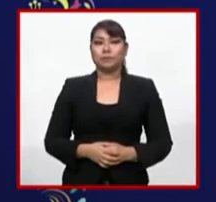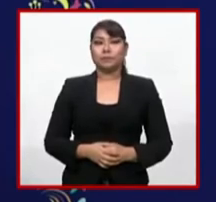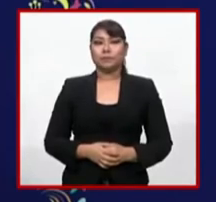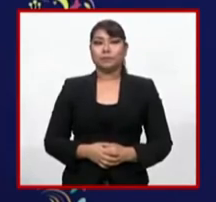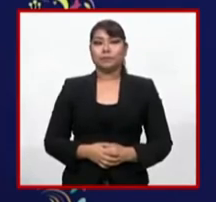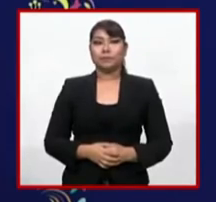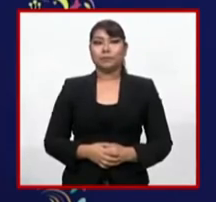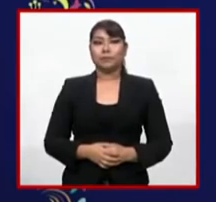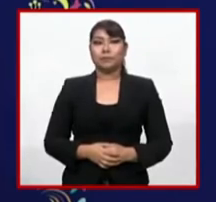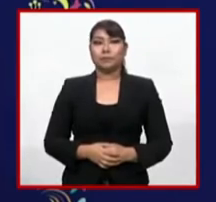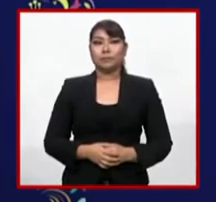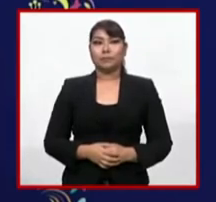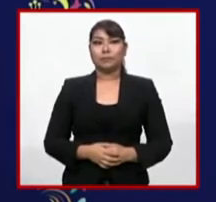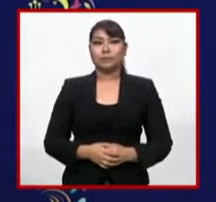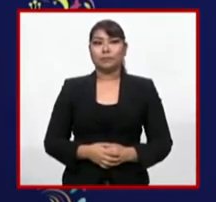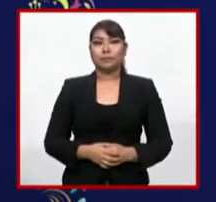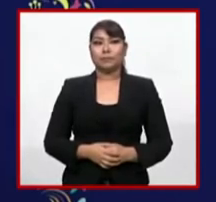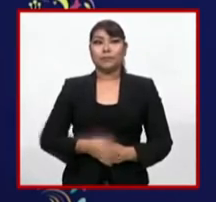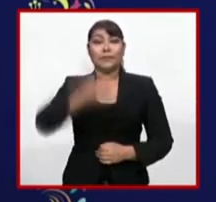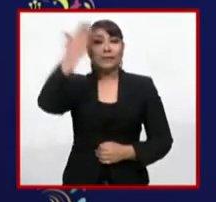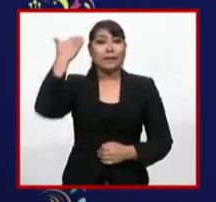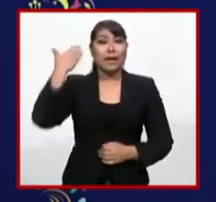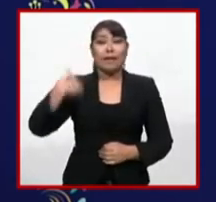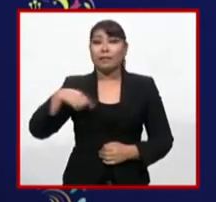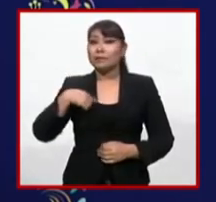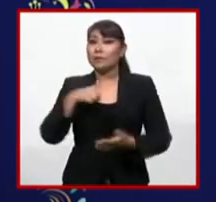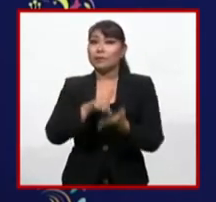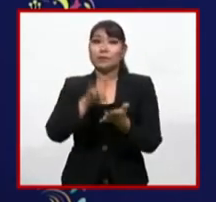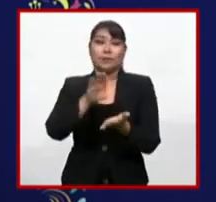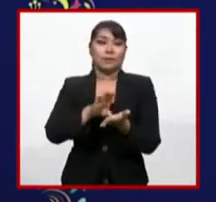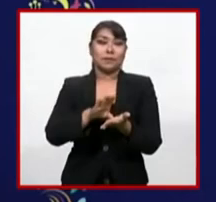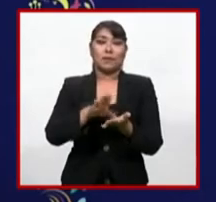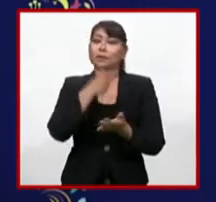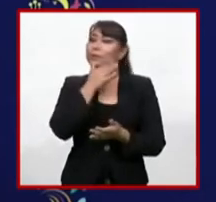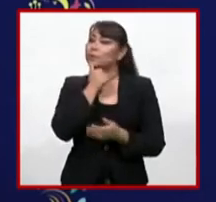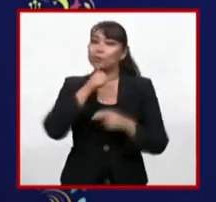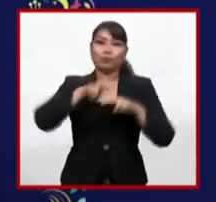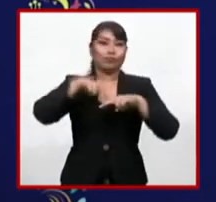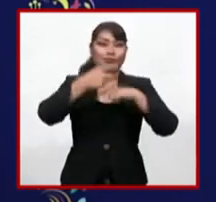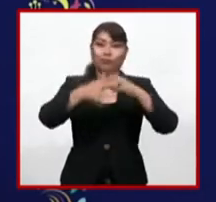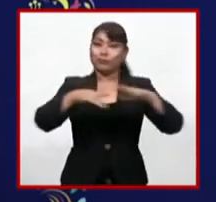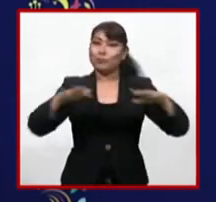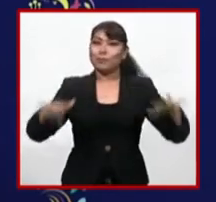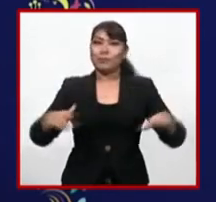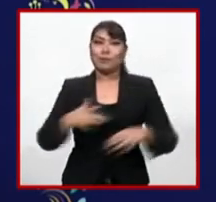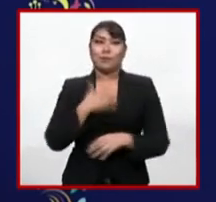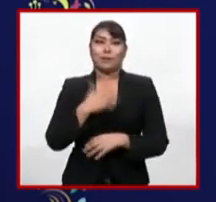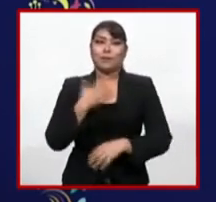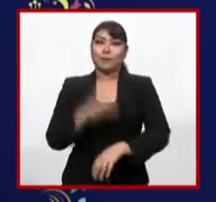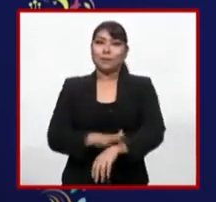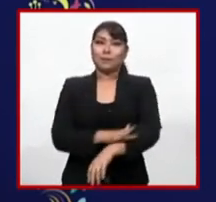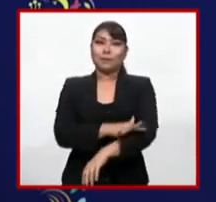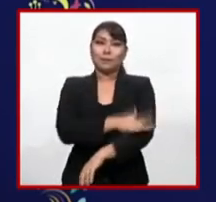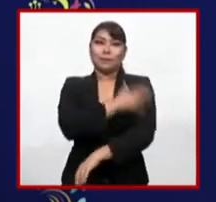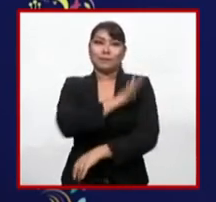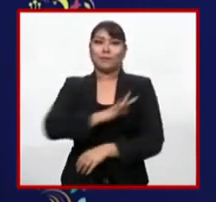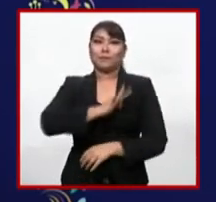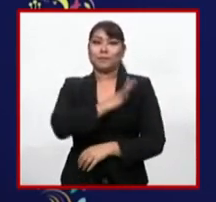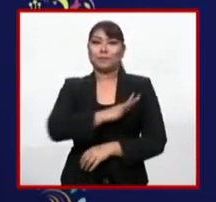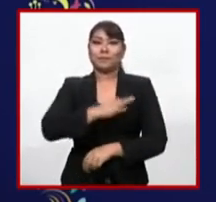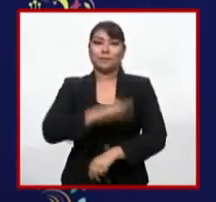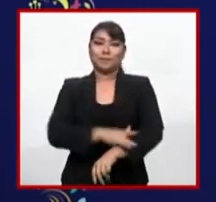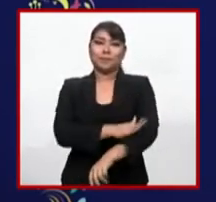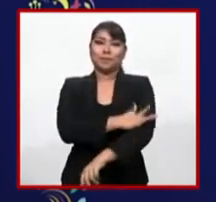¿Cuántos? Desde que adquirí la discapacidad ya no pude. ¿Cuántos años tiene? ¡Mira! ¡Feliz, feliz!